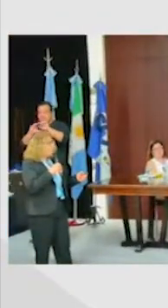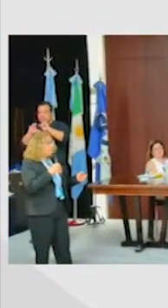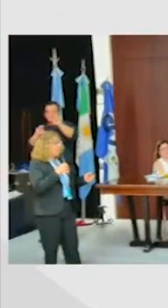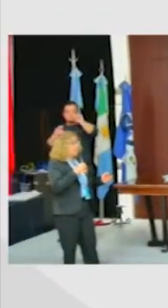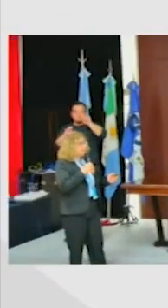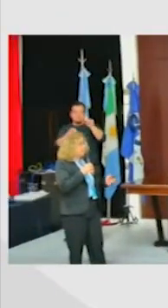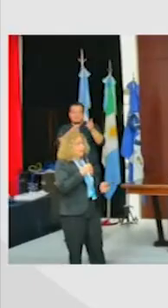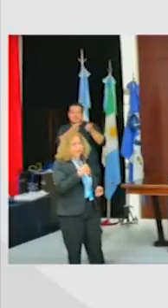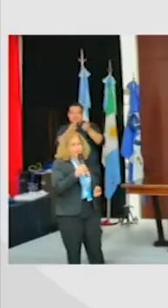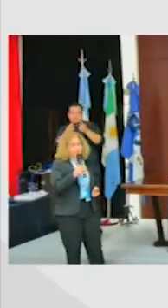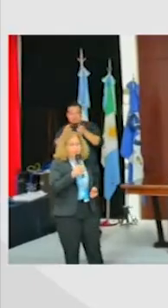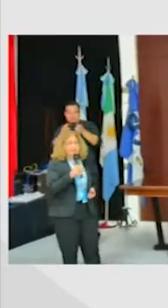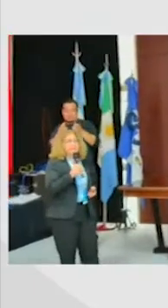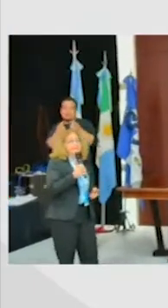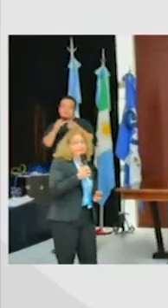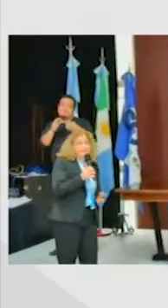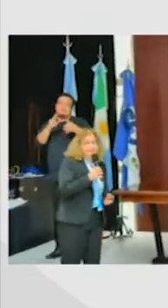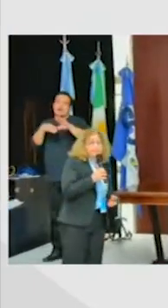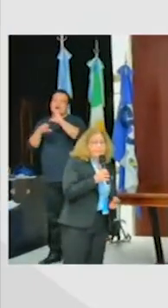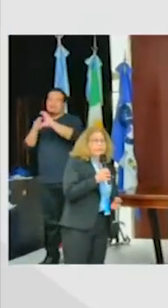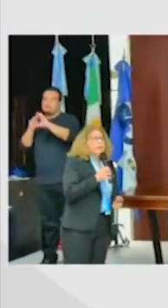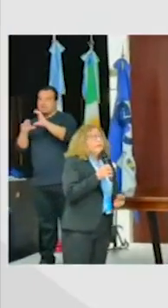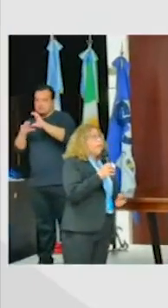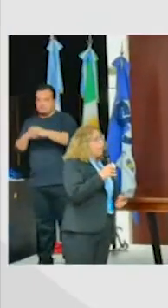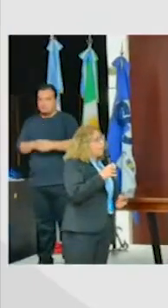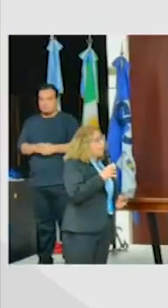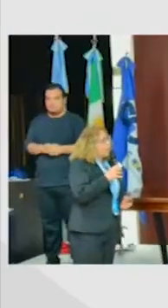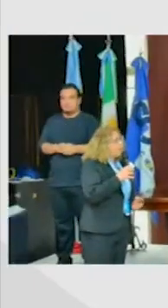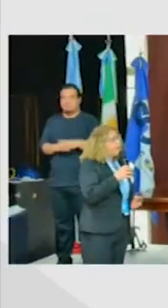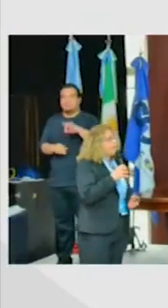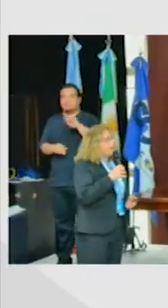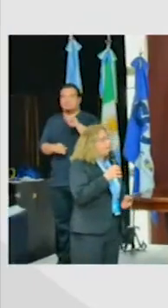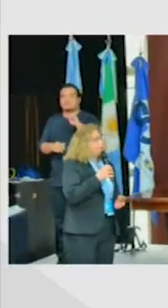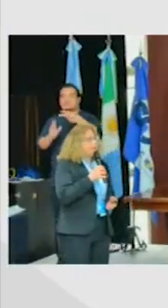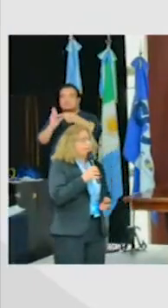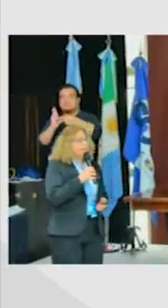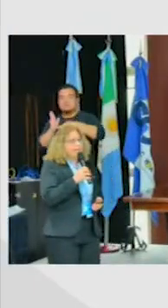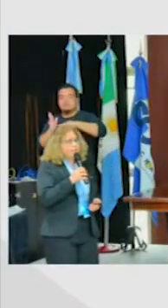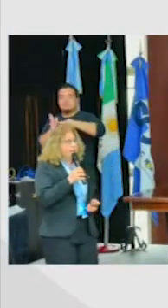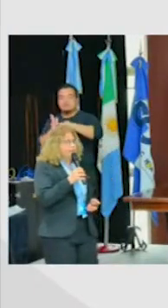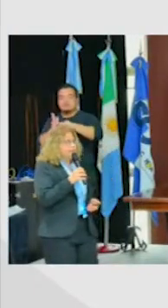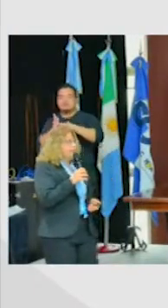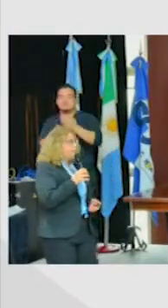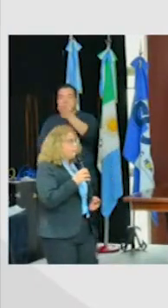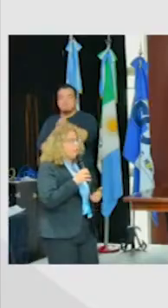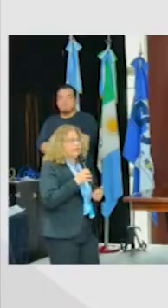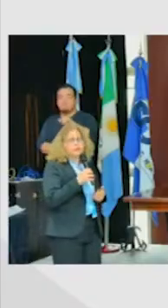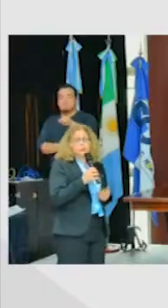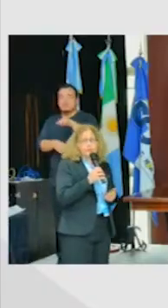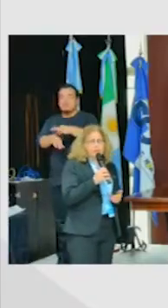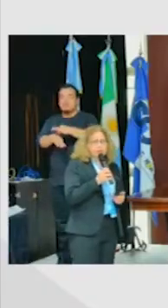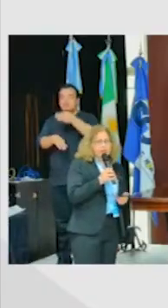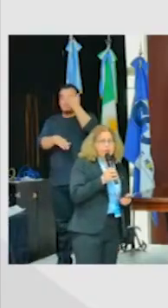escuchada, más que de ser curada. Se trata de incorporar el relato experiencial del paciente,